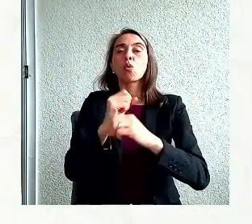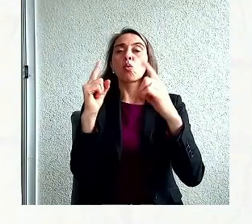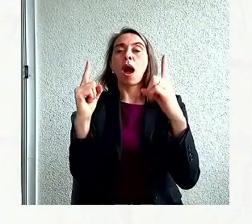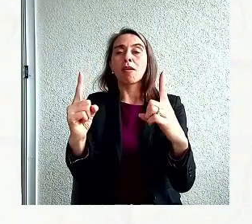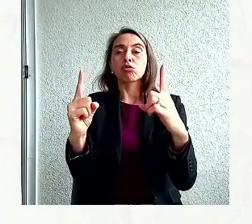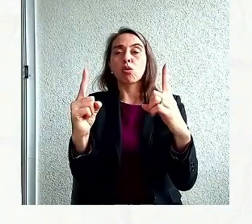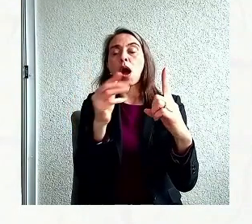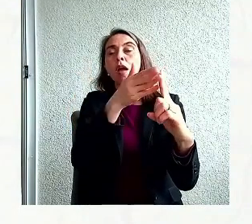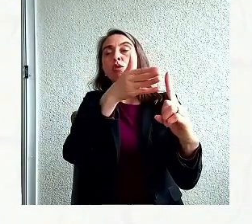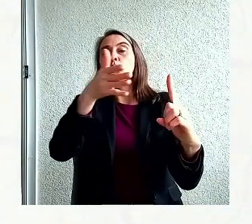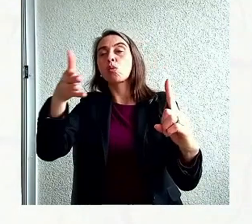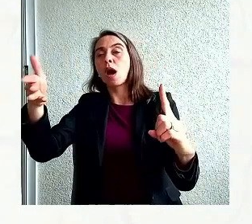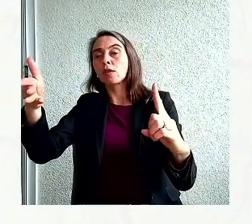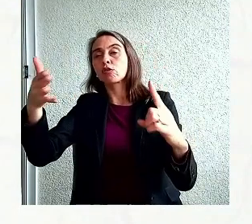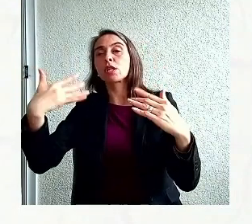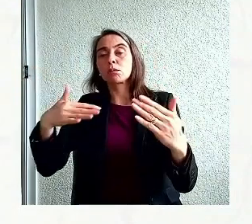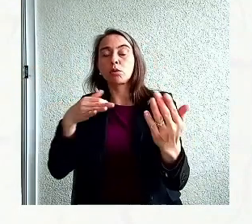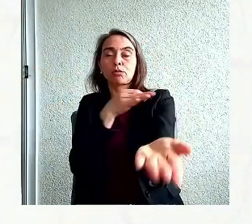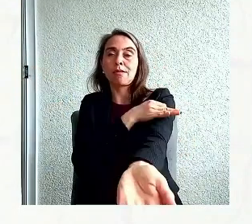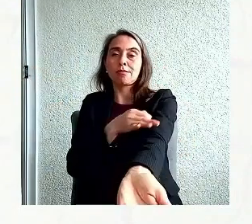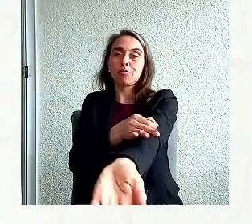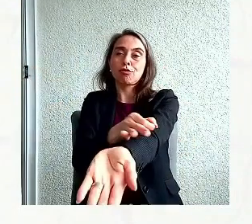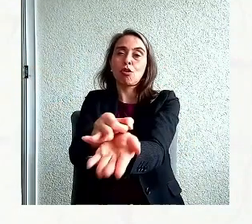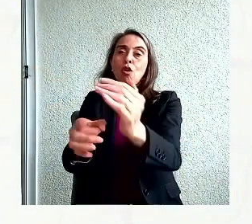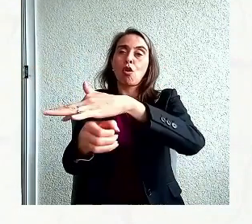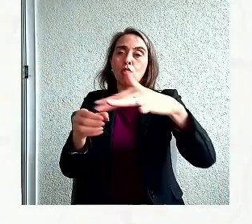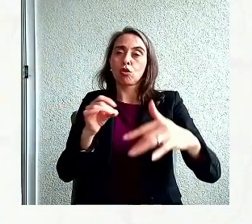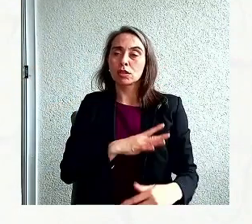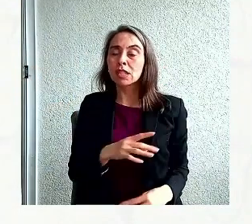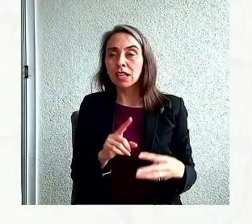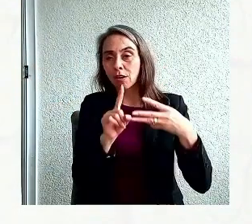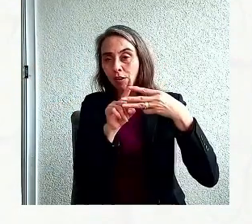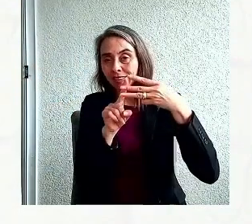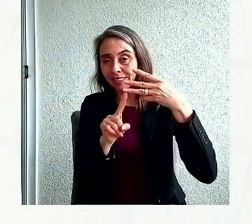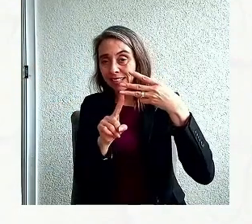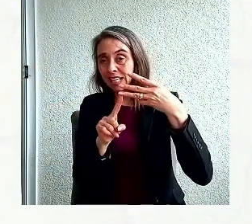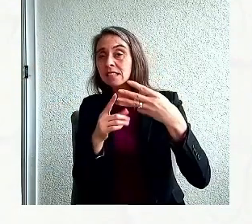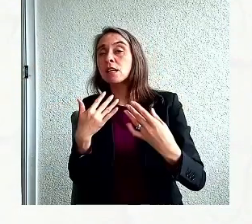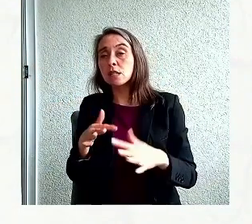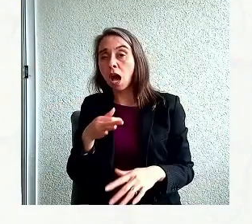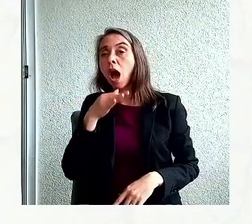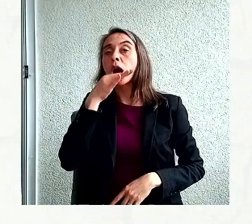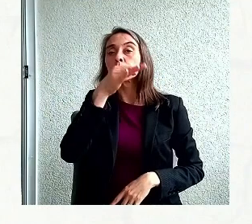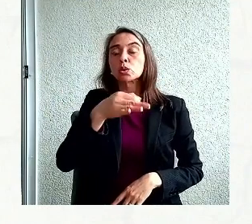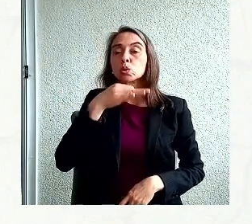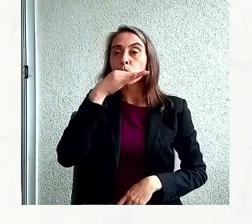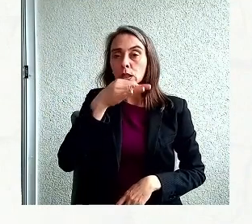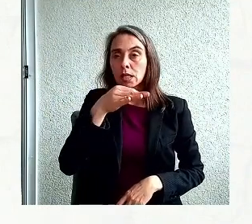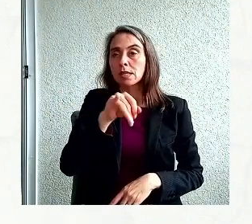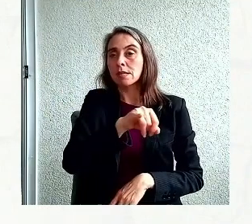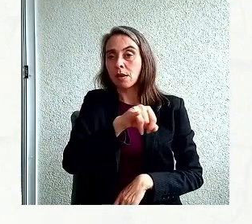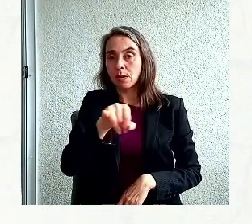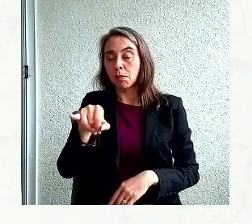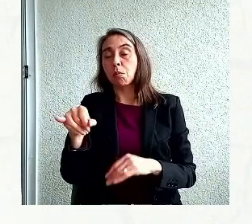quiere después comentarlas, las podríamos conversar, pero son series de tiempo que deberíamos tener de largo plazo y que